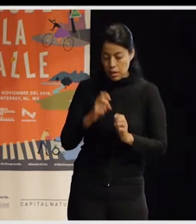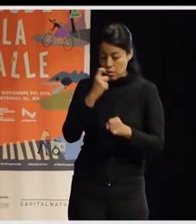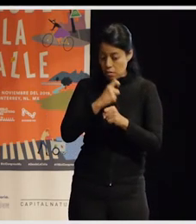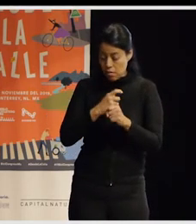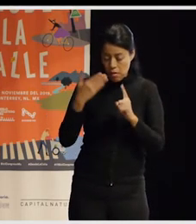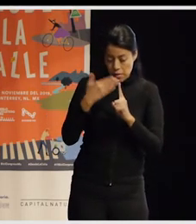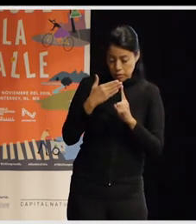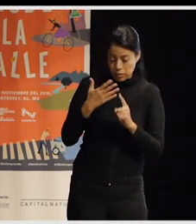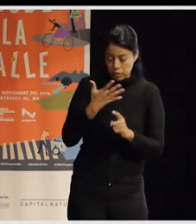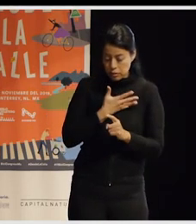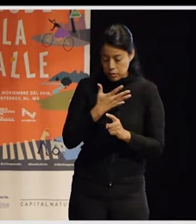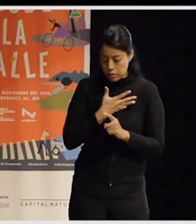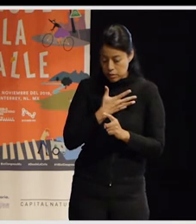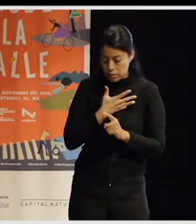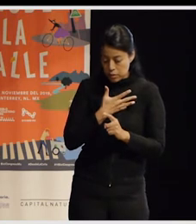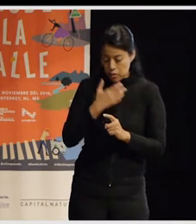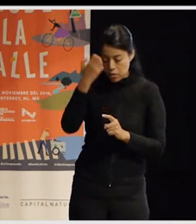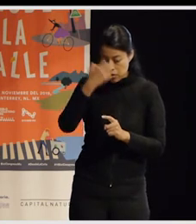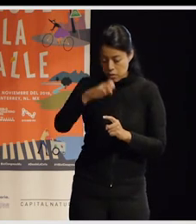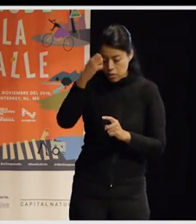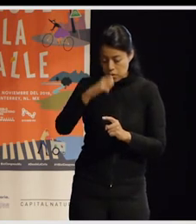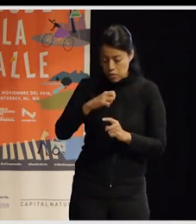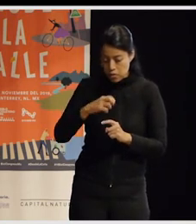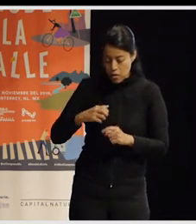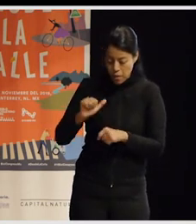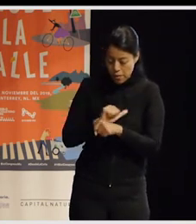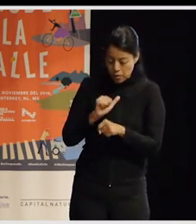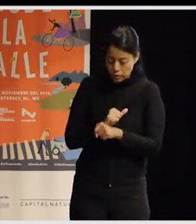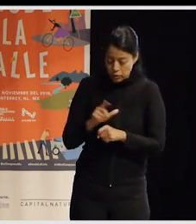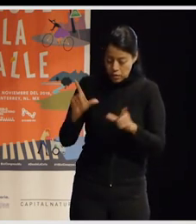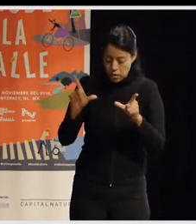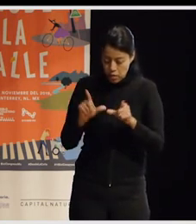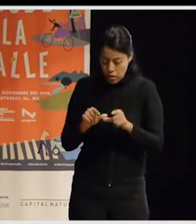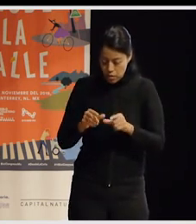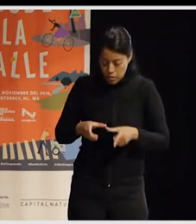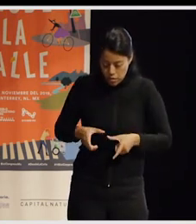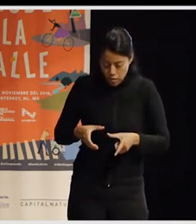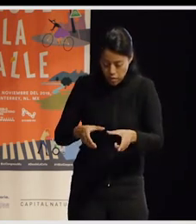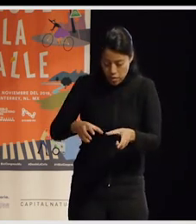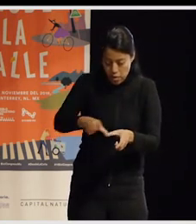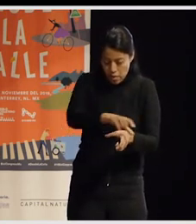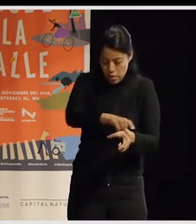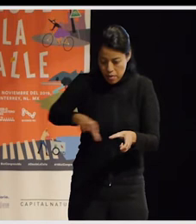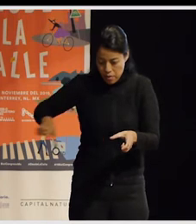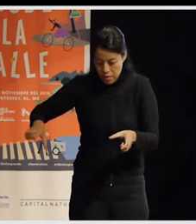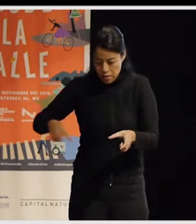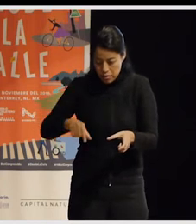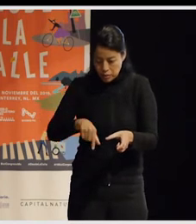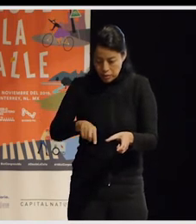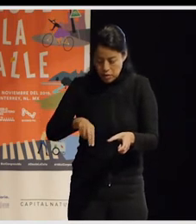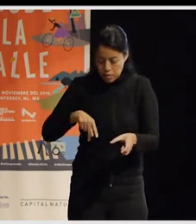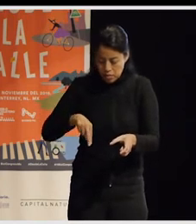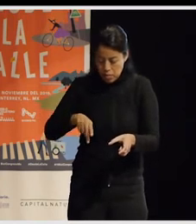tener un menor una menor exposición al arroyo vial del peatón en las intersecciones y la segunda era un espacio